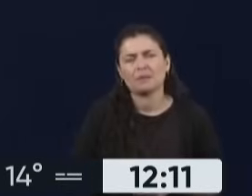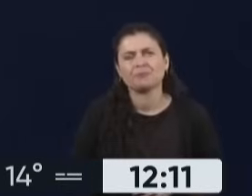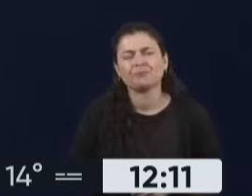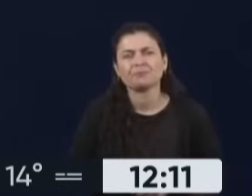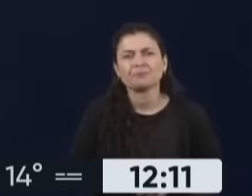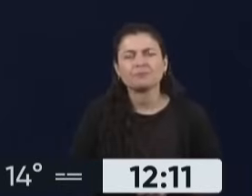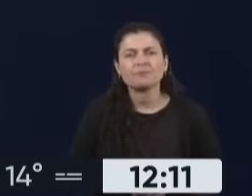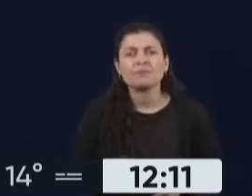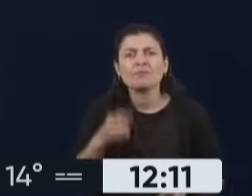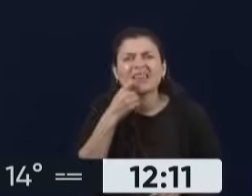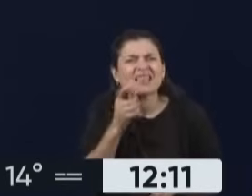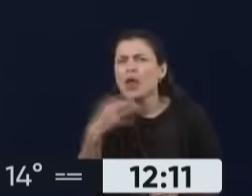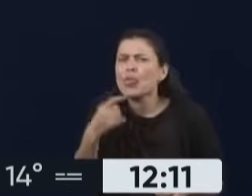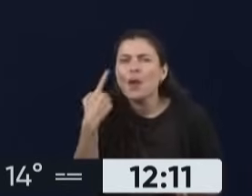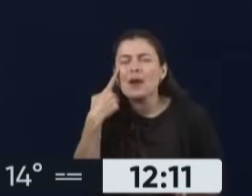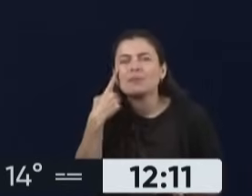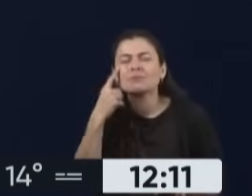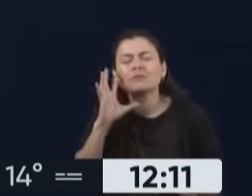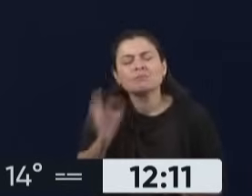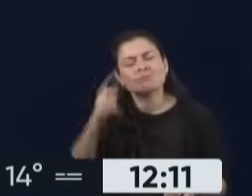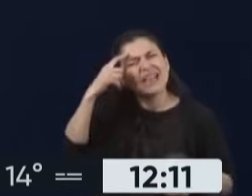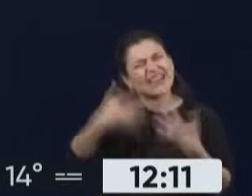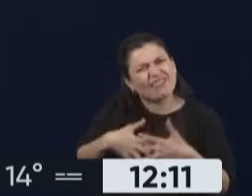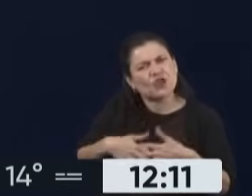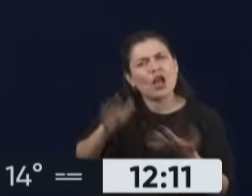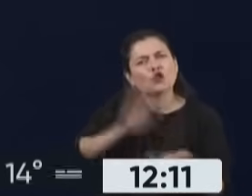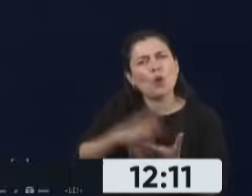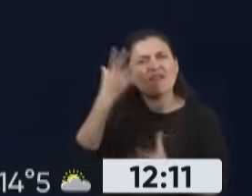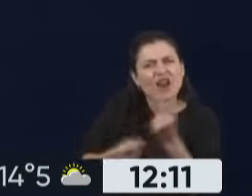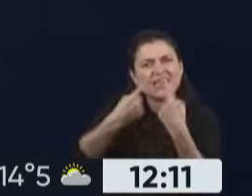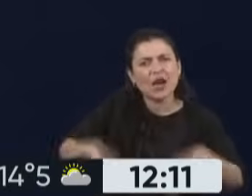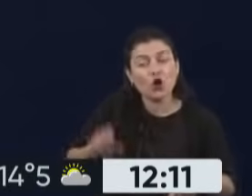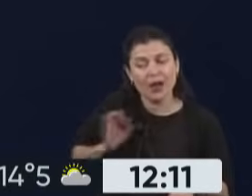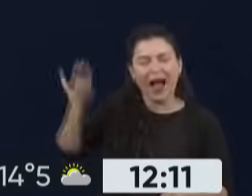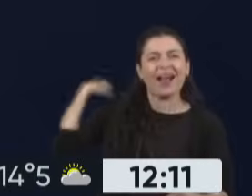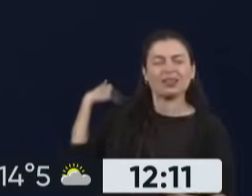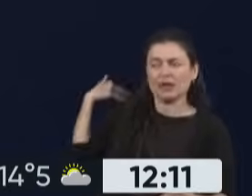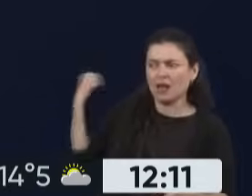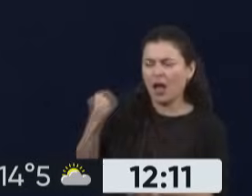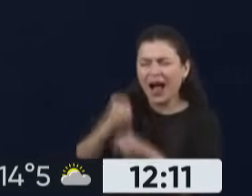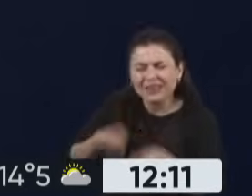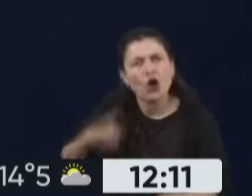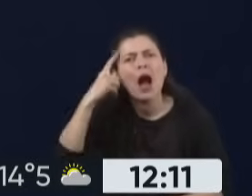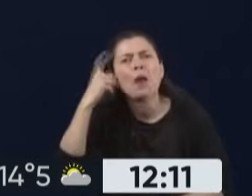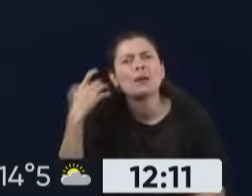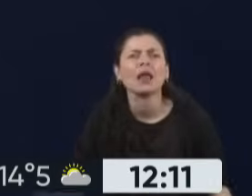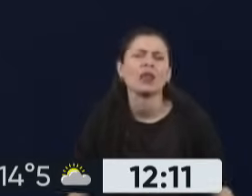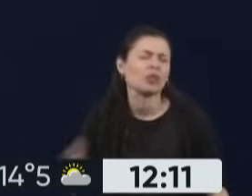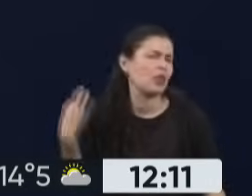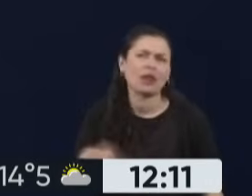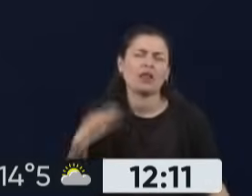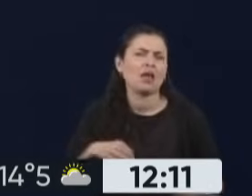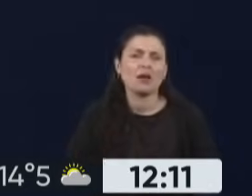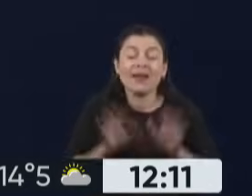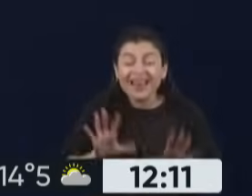la evidencia empírica. O sea, la realidad es que estos últimos 25 años, este sistema, además